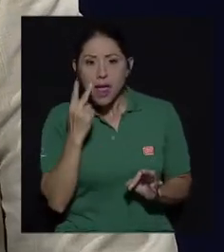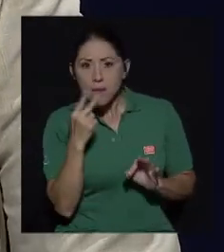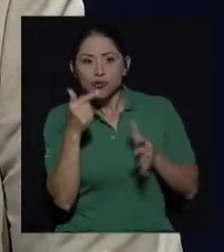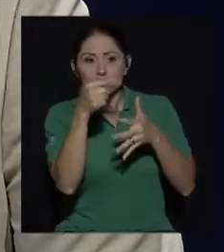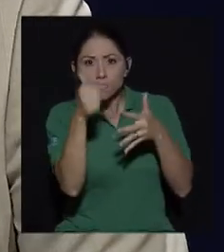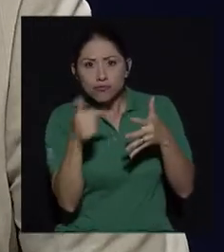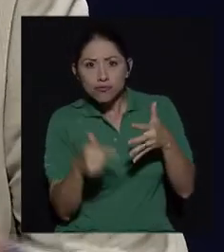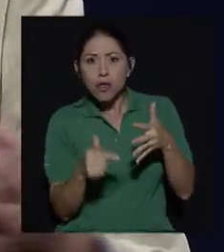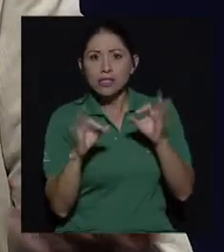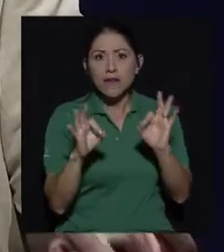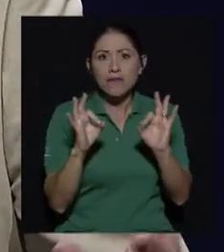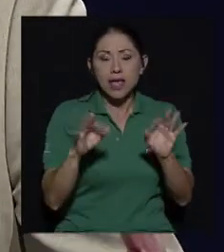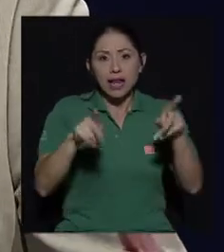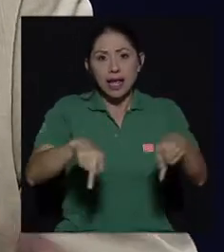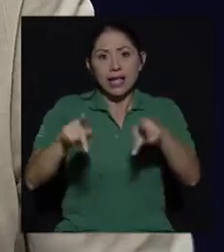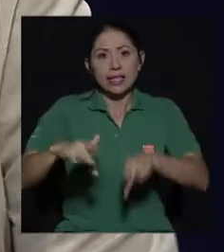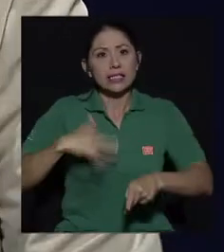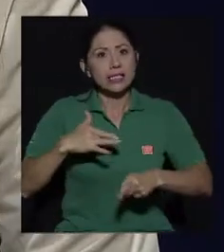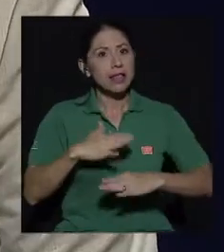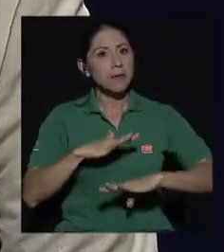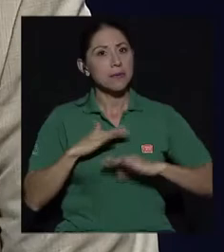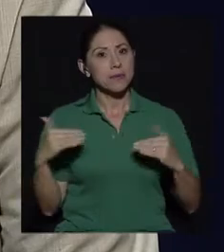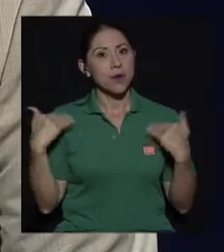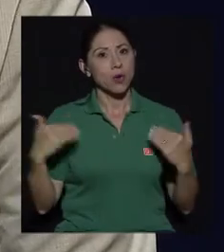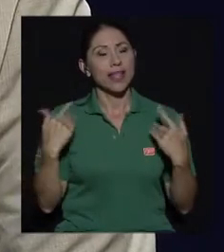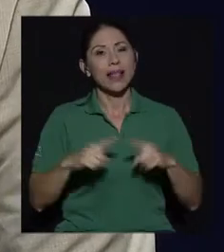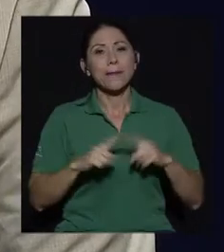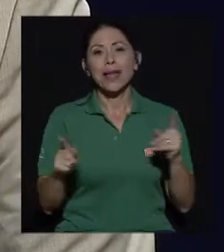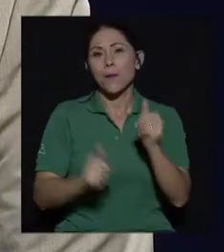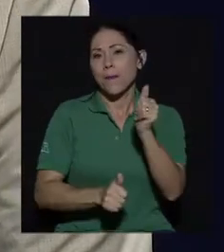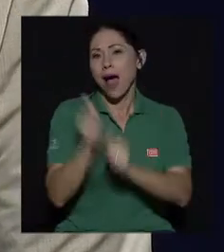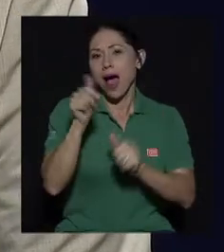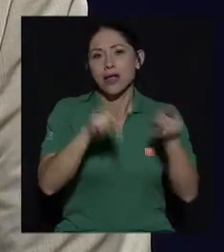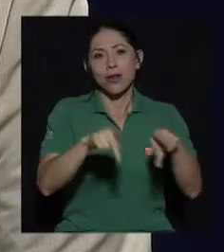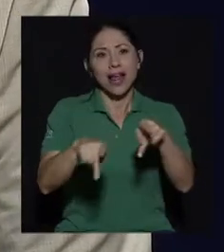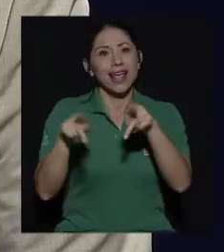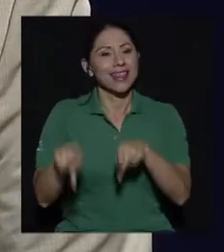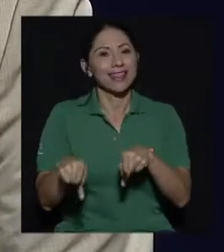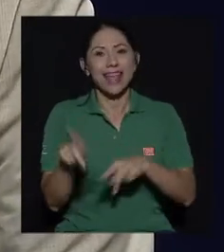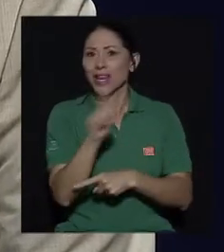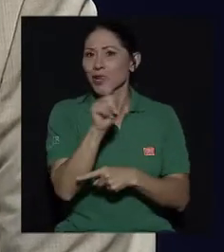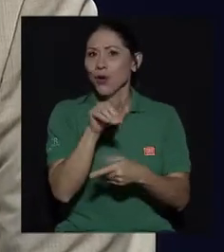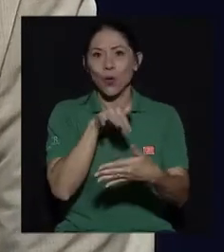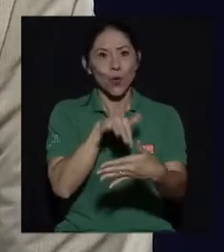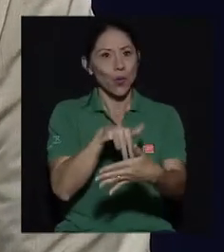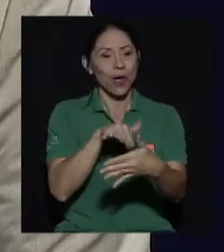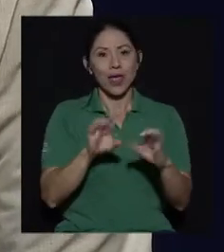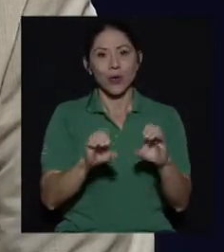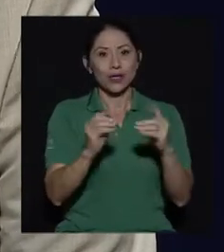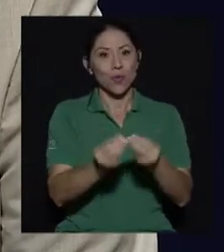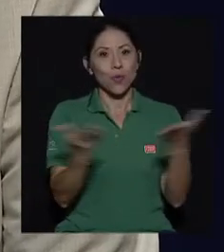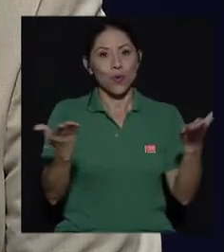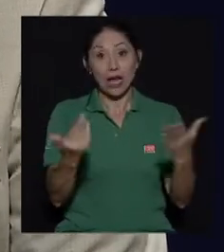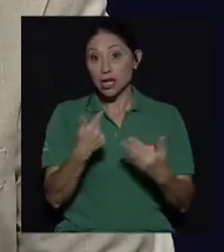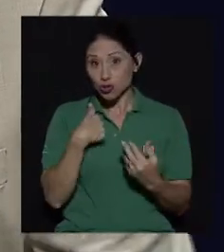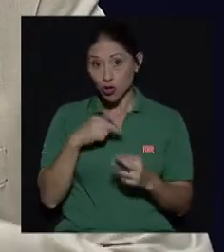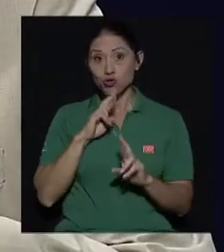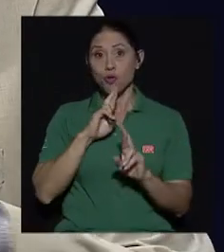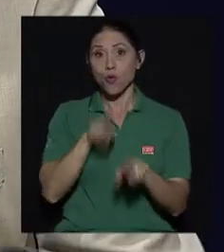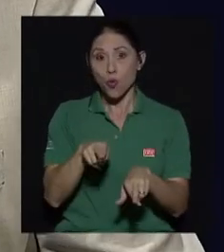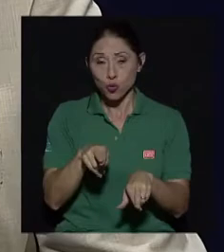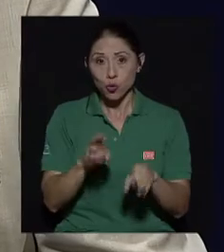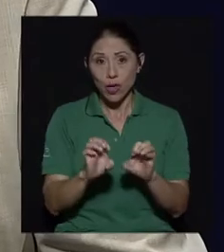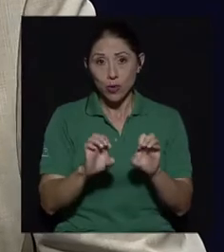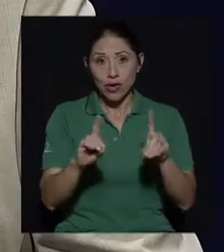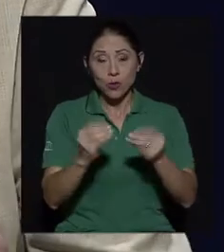indicadores está bien la gente se siente contenta con todo esto pero la mayor parte de la gente ya nos educa en la educación pública yo soy un